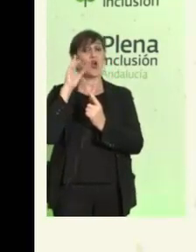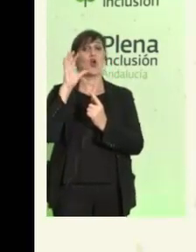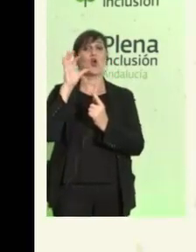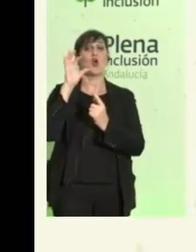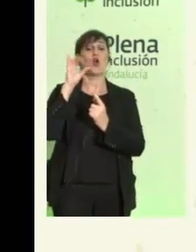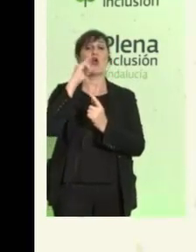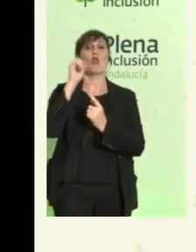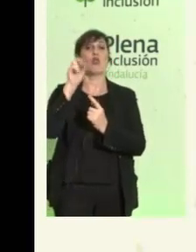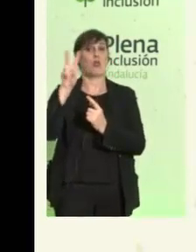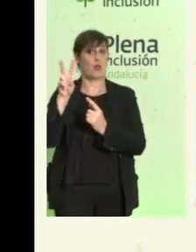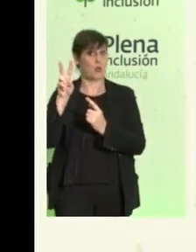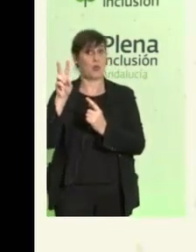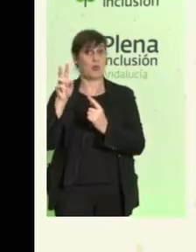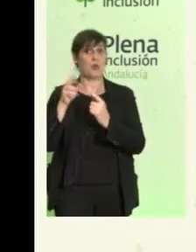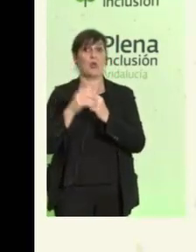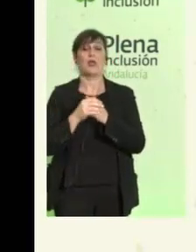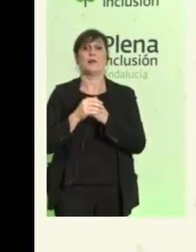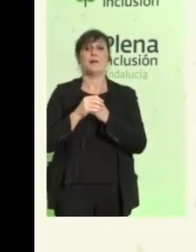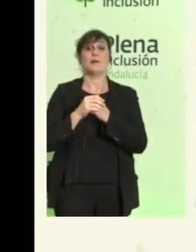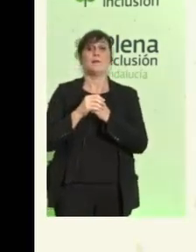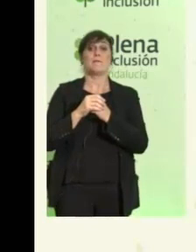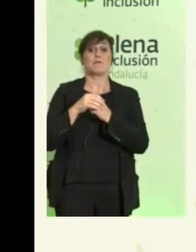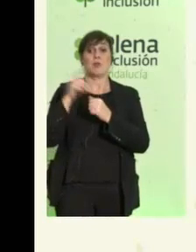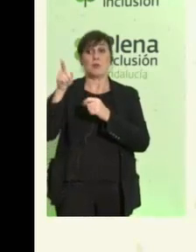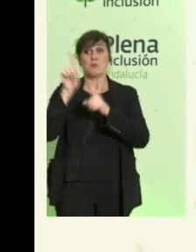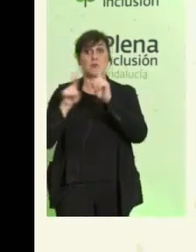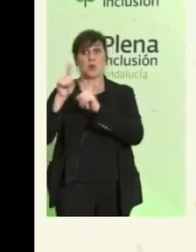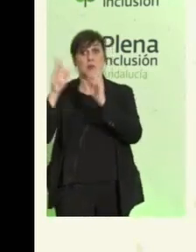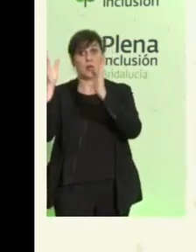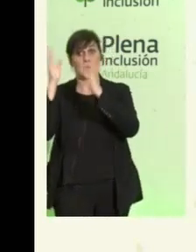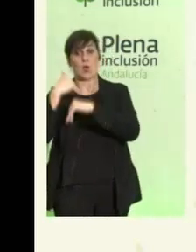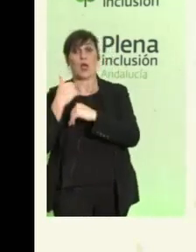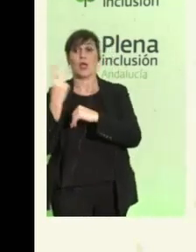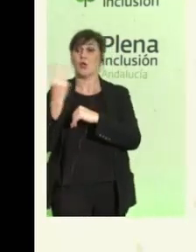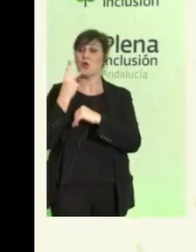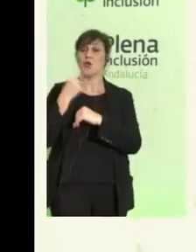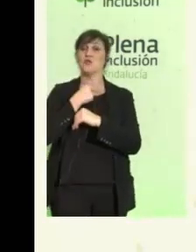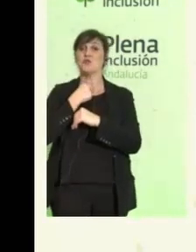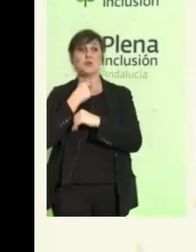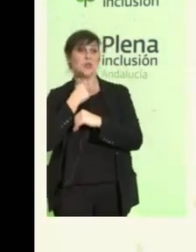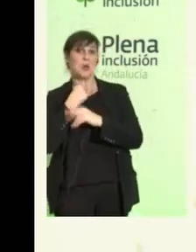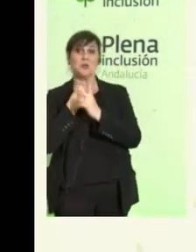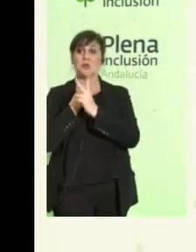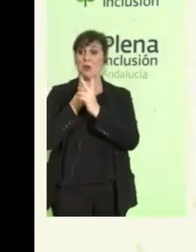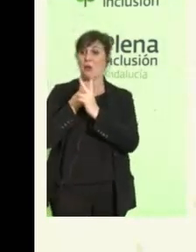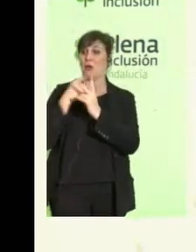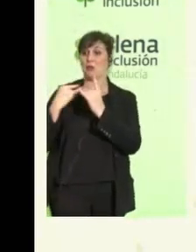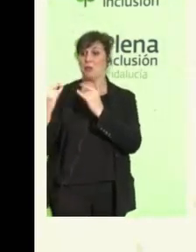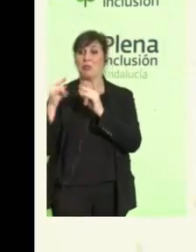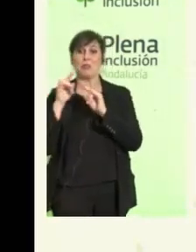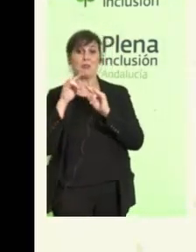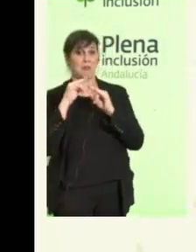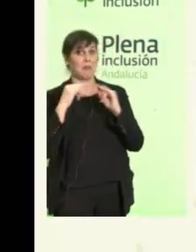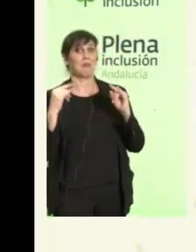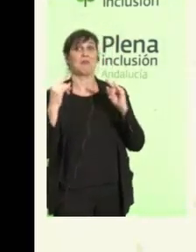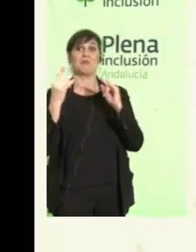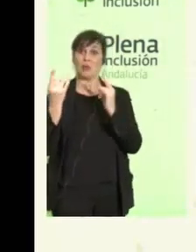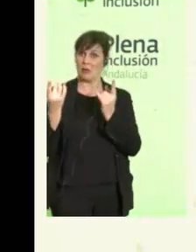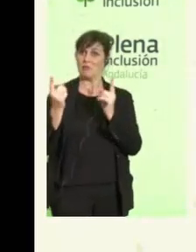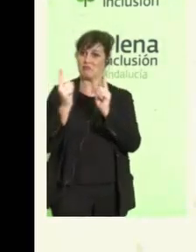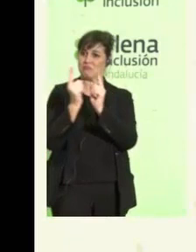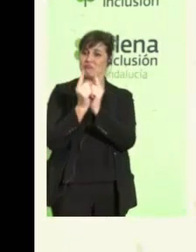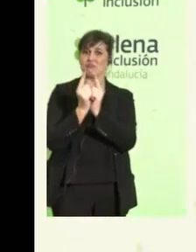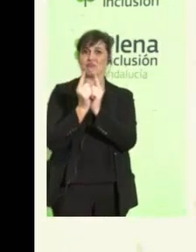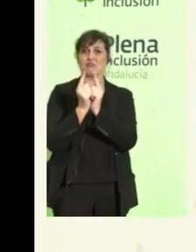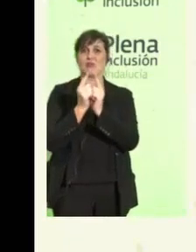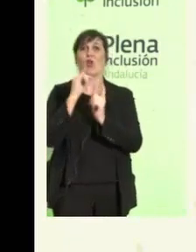Su no tenía problemas, simplemente se gustaron y empezaron a pasar tiempo juntos y Tyrone le invitó a Su a vivir